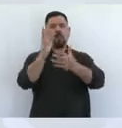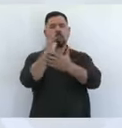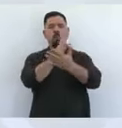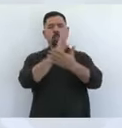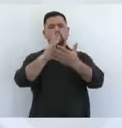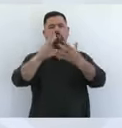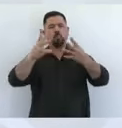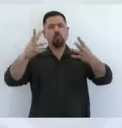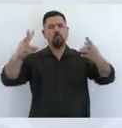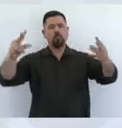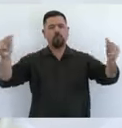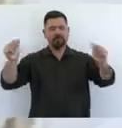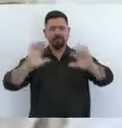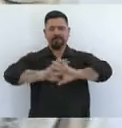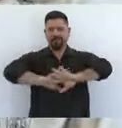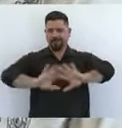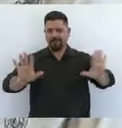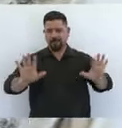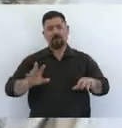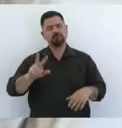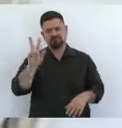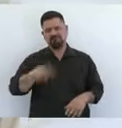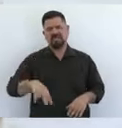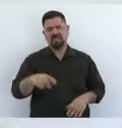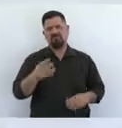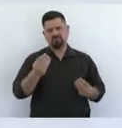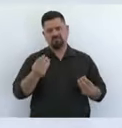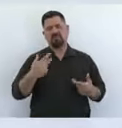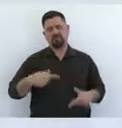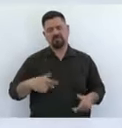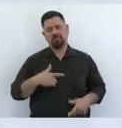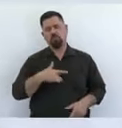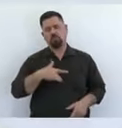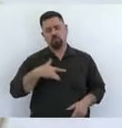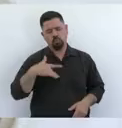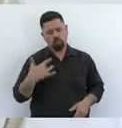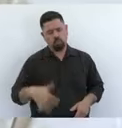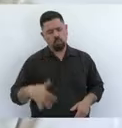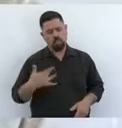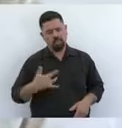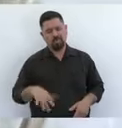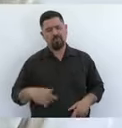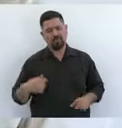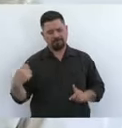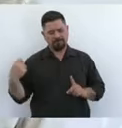dejó mucho dolor, nos dañó mucho,